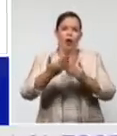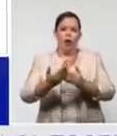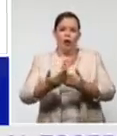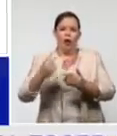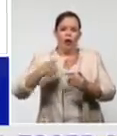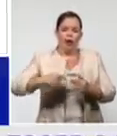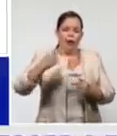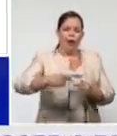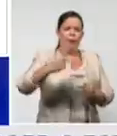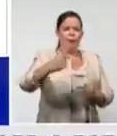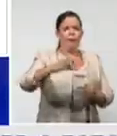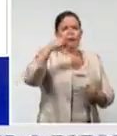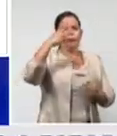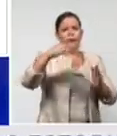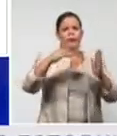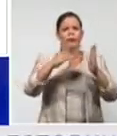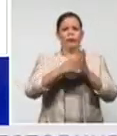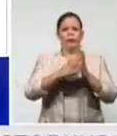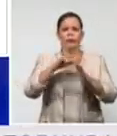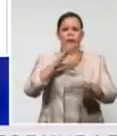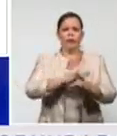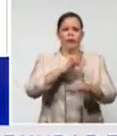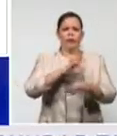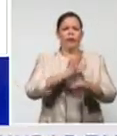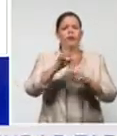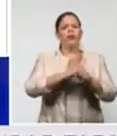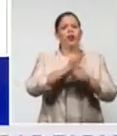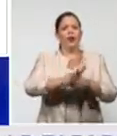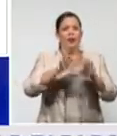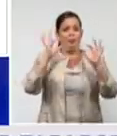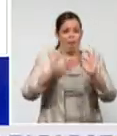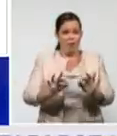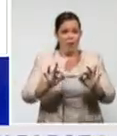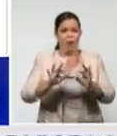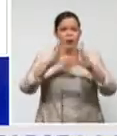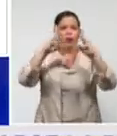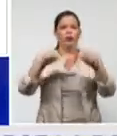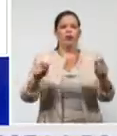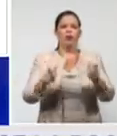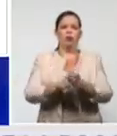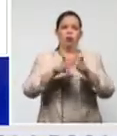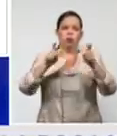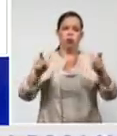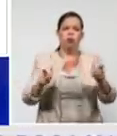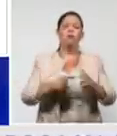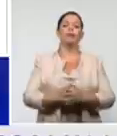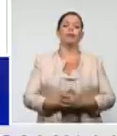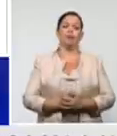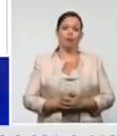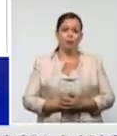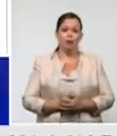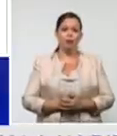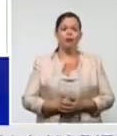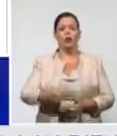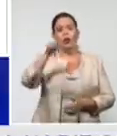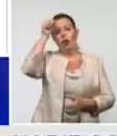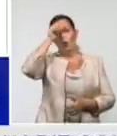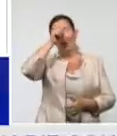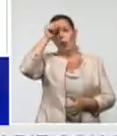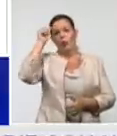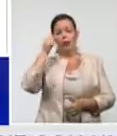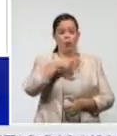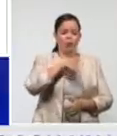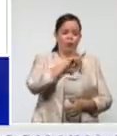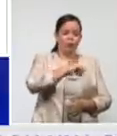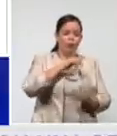de coronavirus. Ha sobrepasado por segundo día este domingo el listón de los 3.000